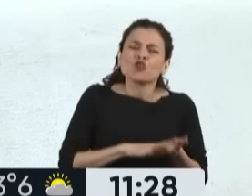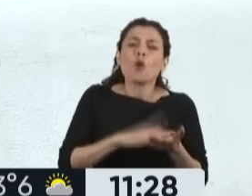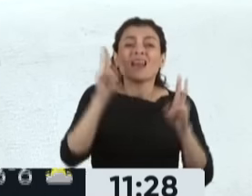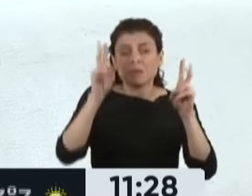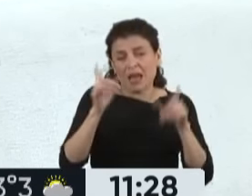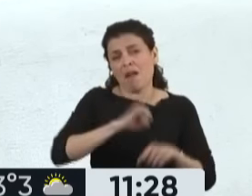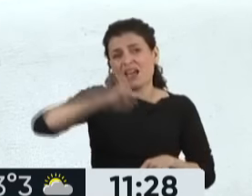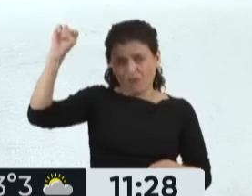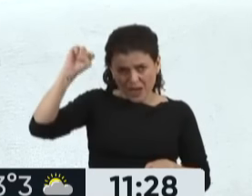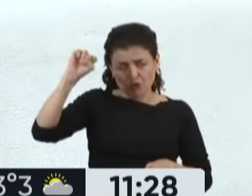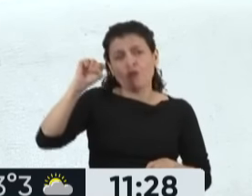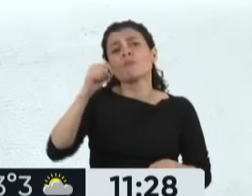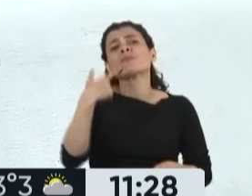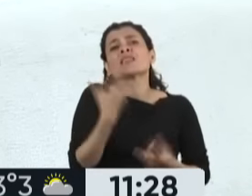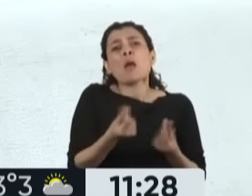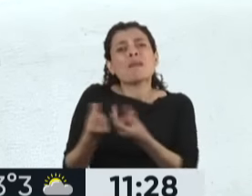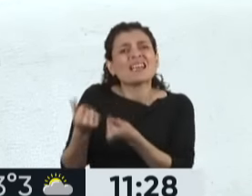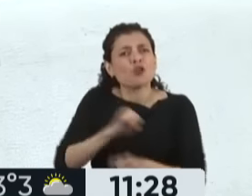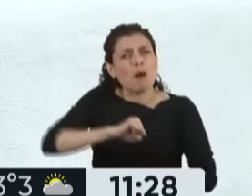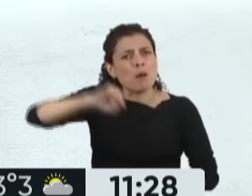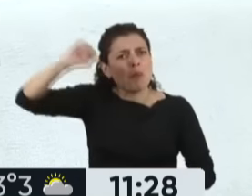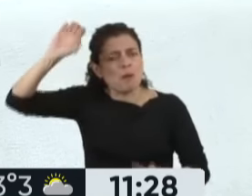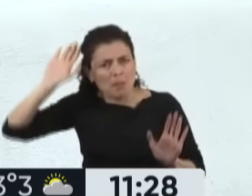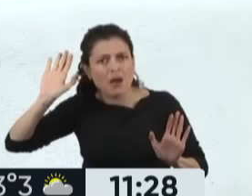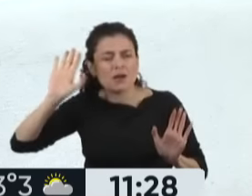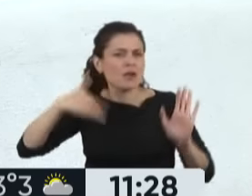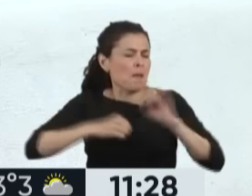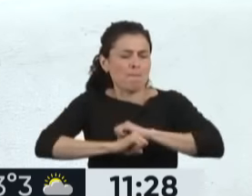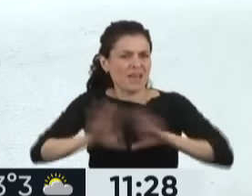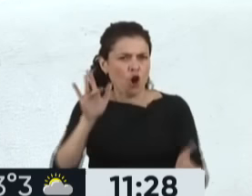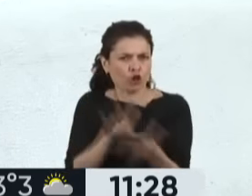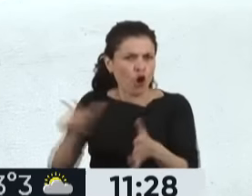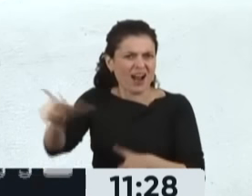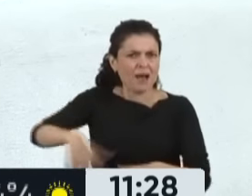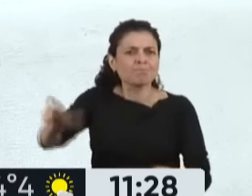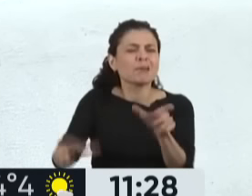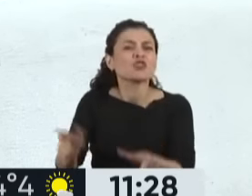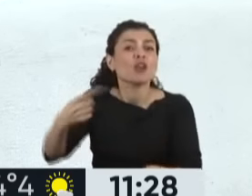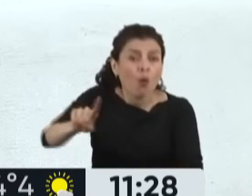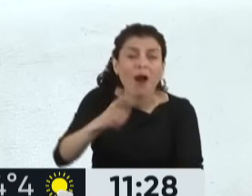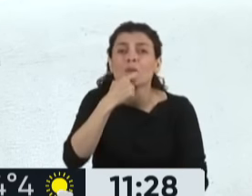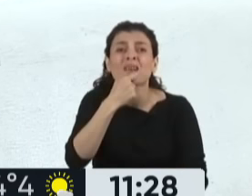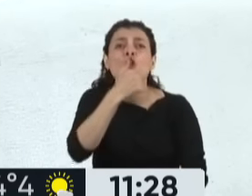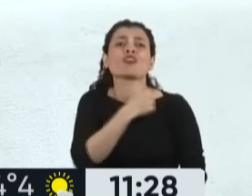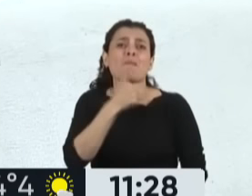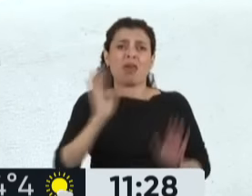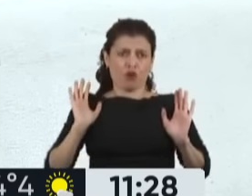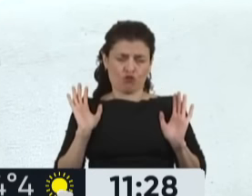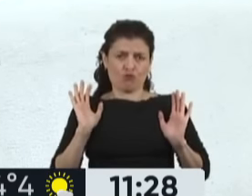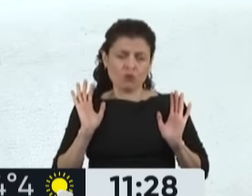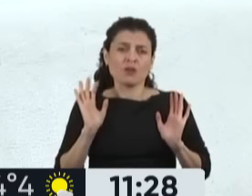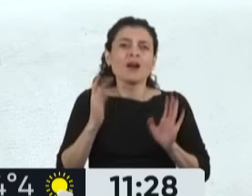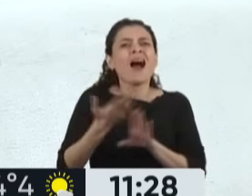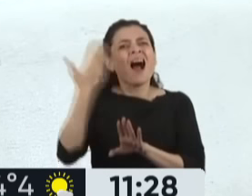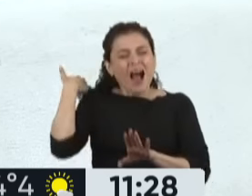inflación, los aumentos, bueno, que más están pegando. Principalmente quiero encarar el tema de los remedios, que hubo un intento